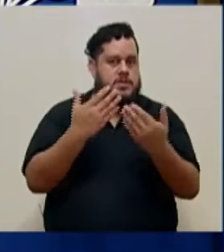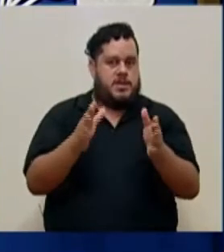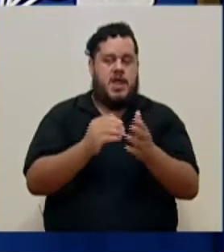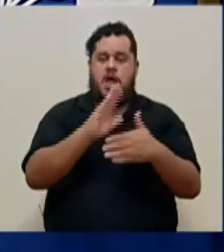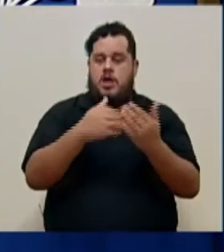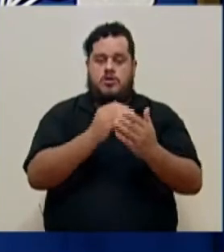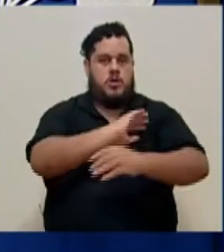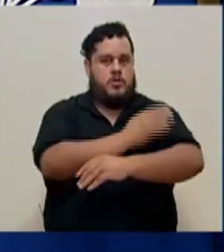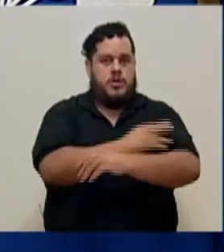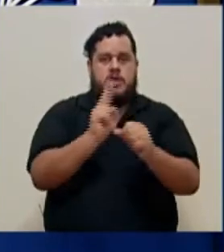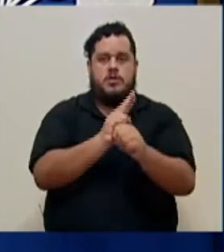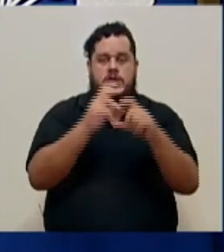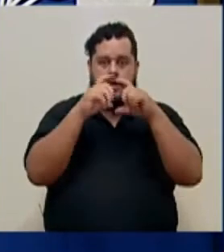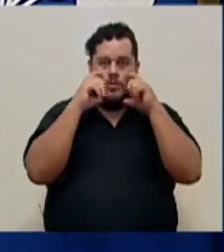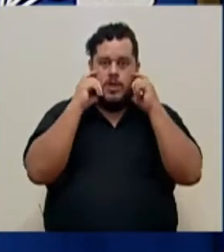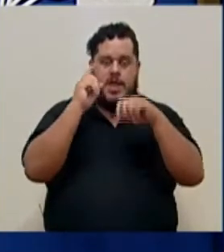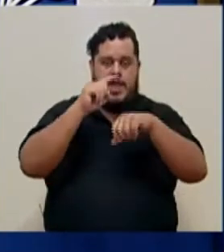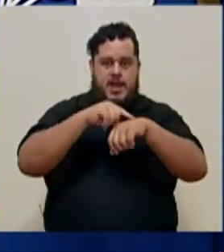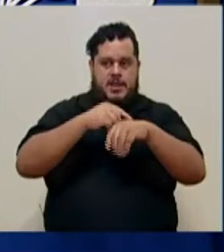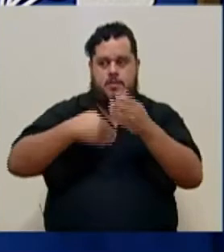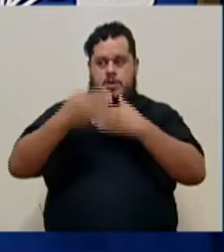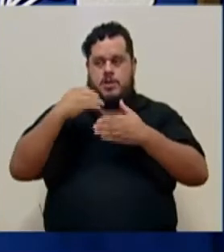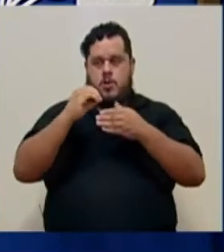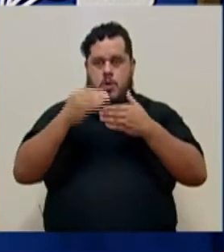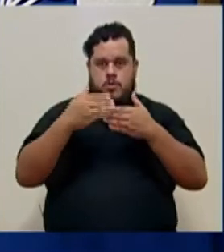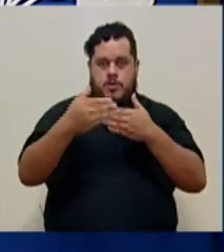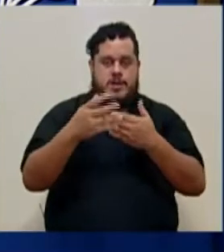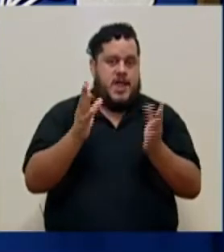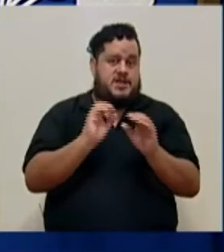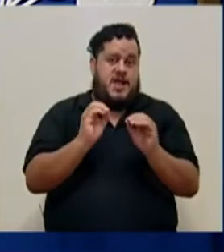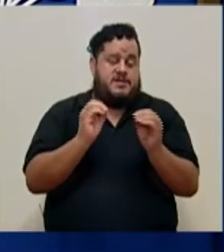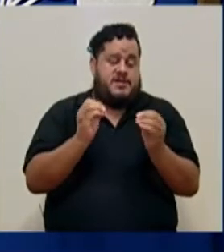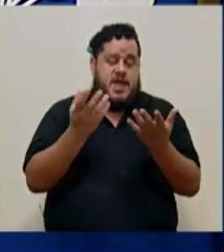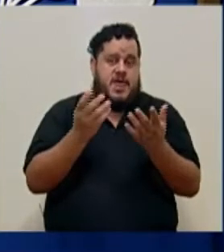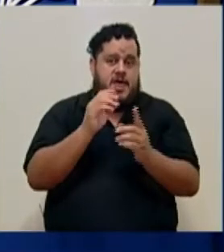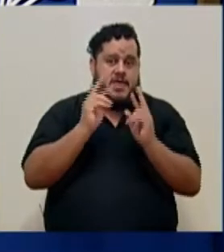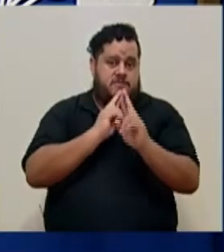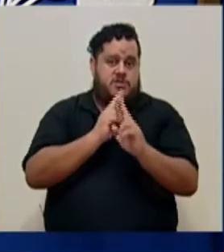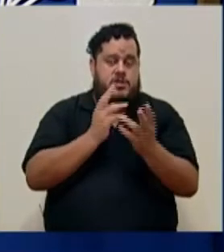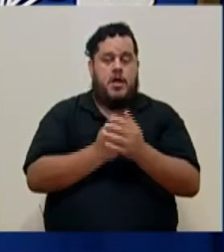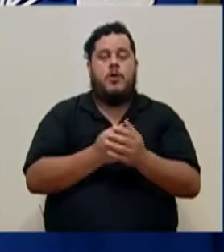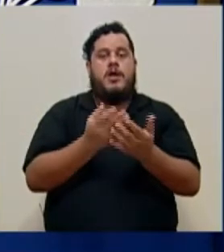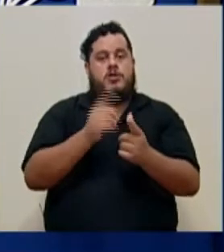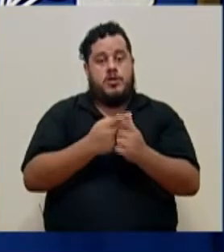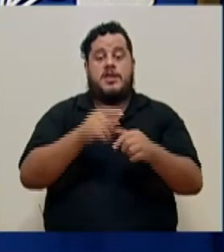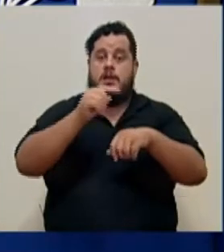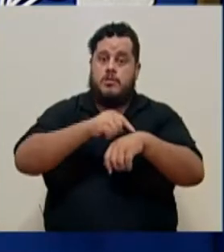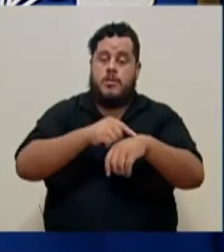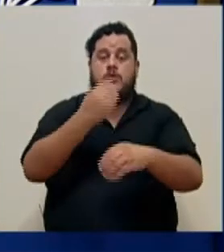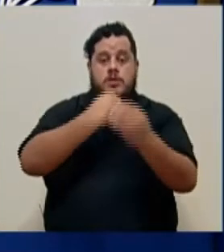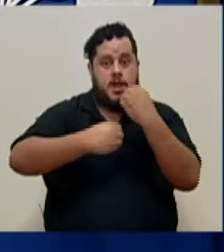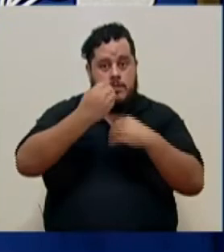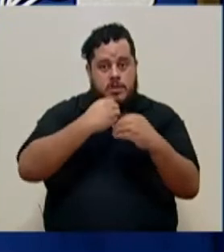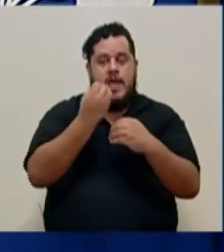todo el esfuerzo de haber usado el cubrebocas en el tiempo anterior o posterior queda sin efecto. O sea, hay que cuidar mucho que en los momentos de alimentación,